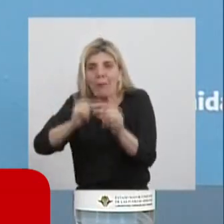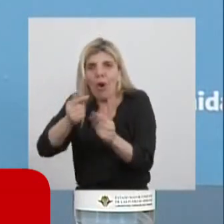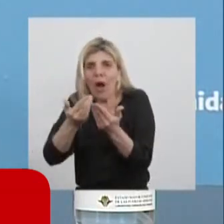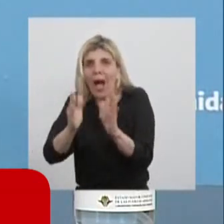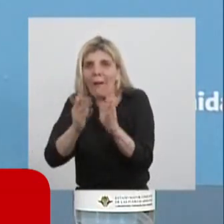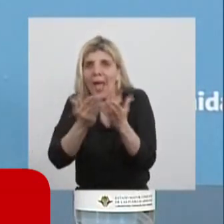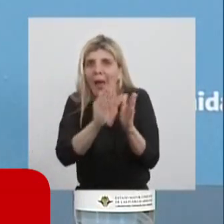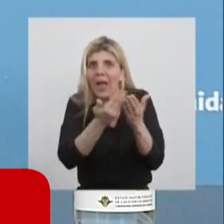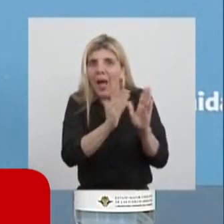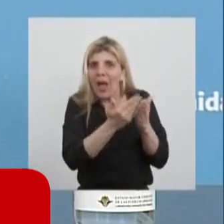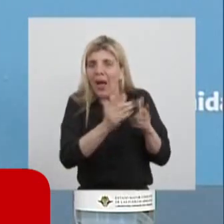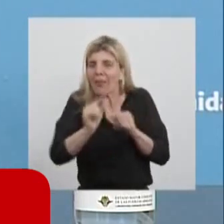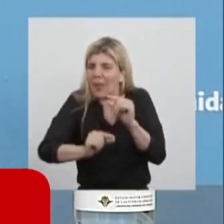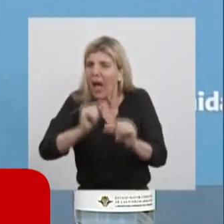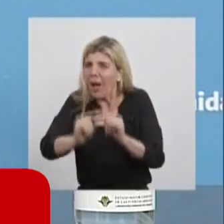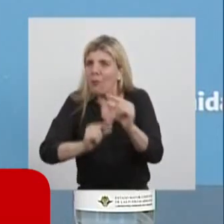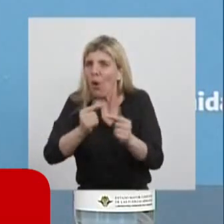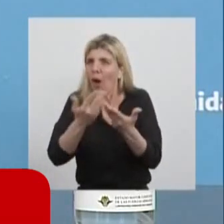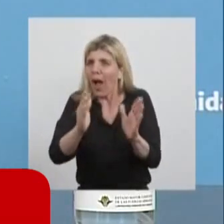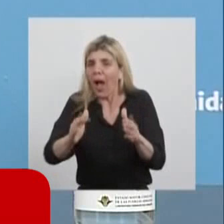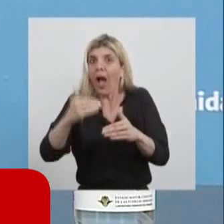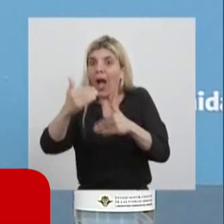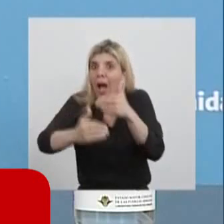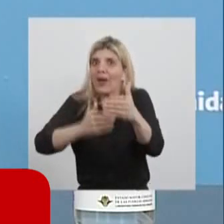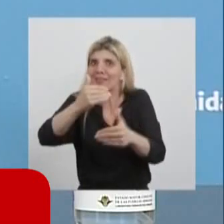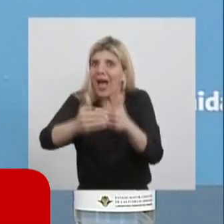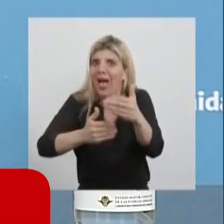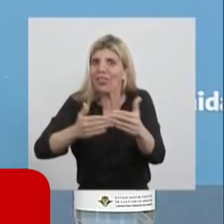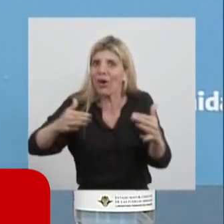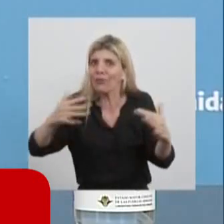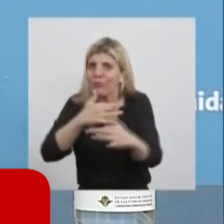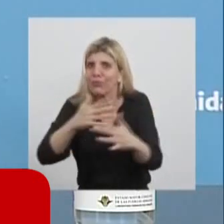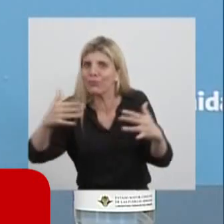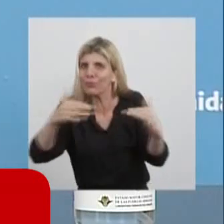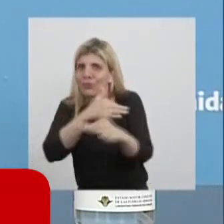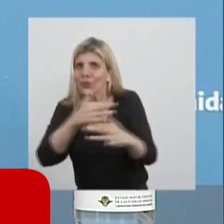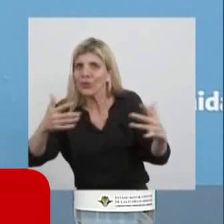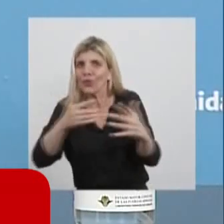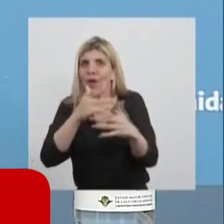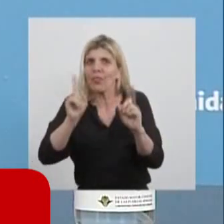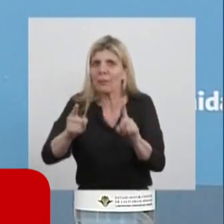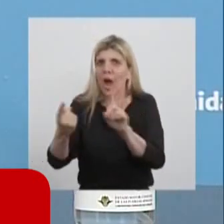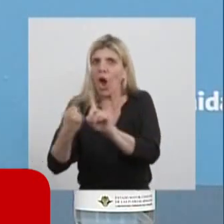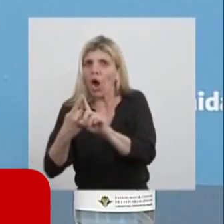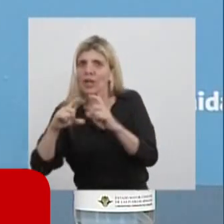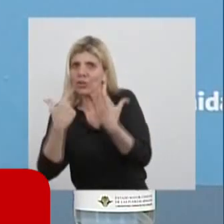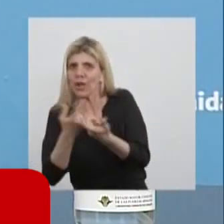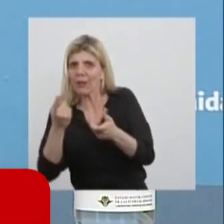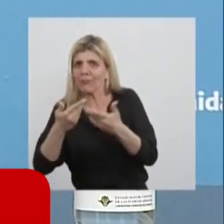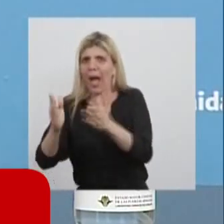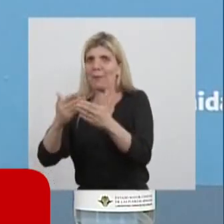Y la vida poco a poco fue avanzando en materia de circulación y de contacto social, también se ha